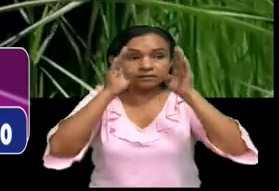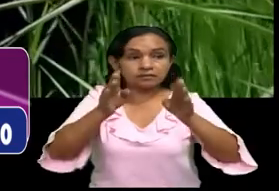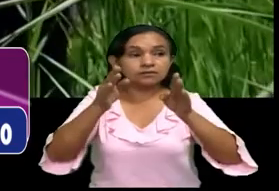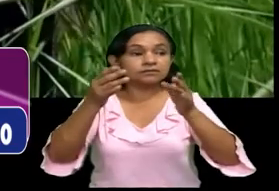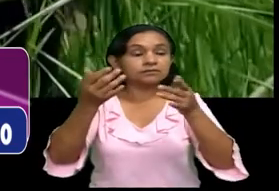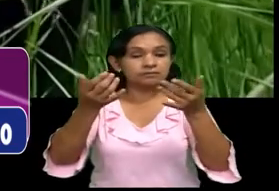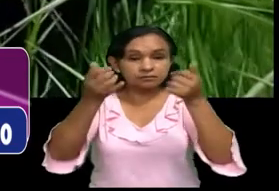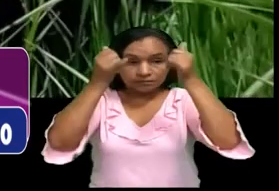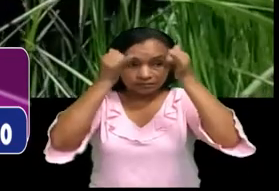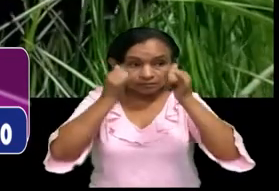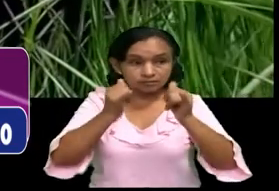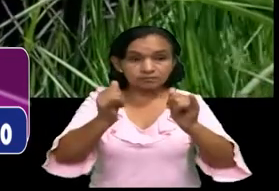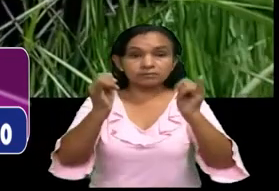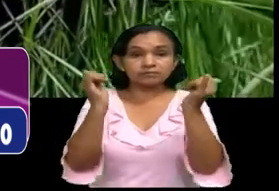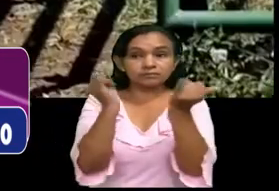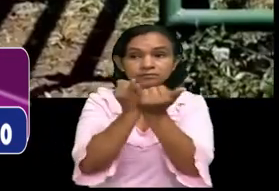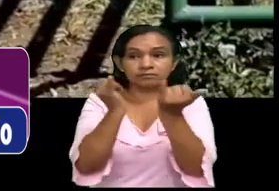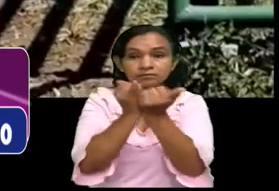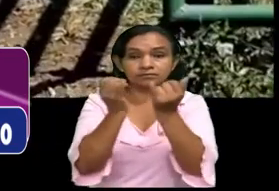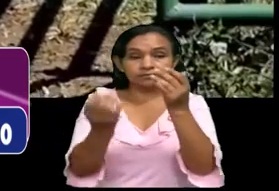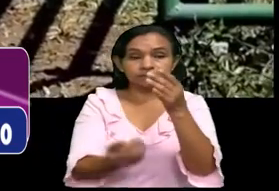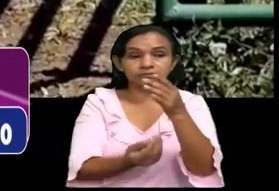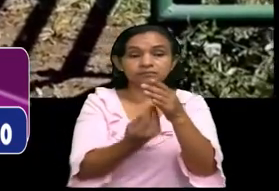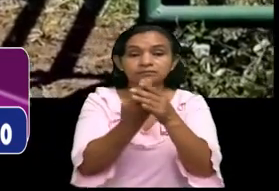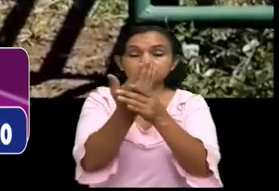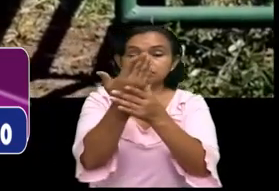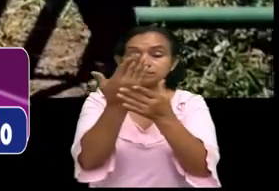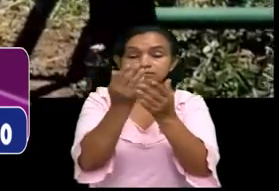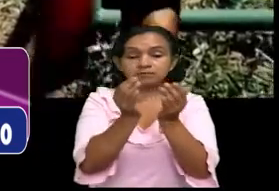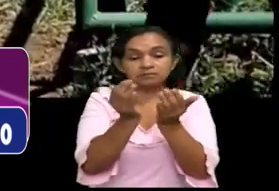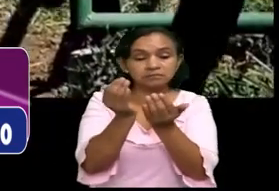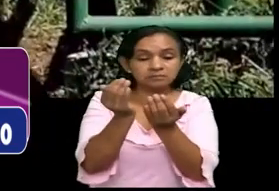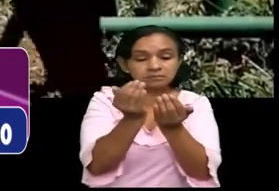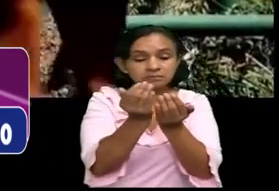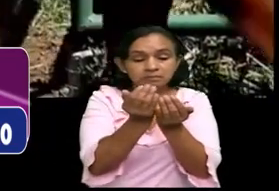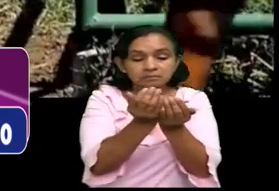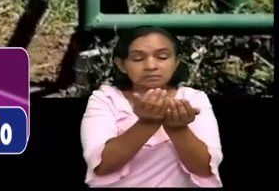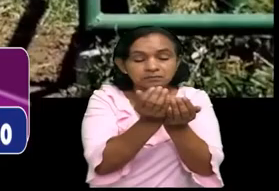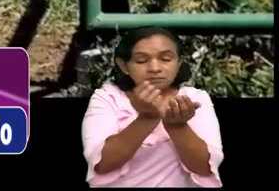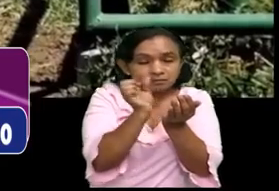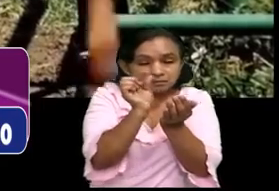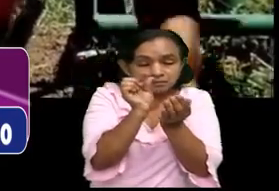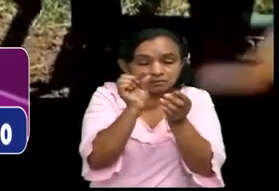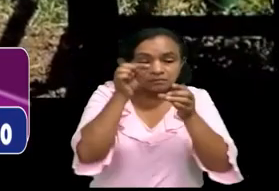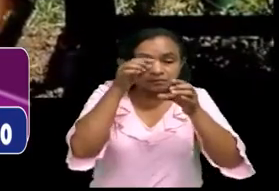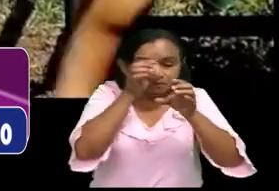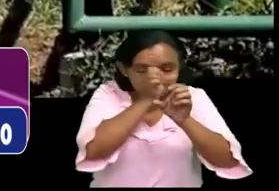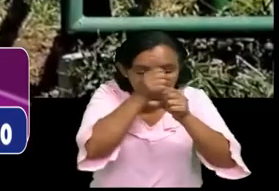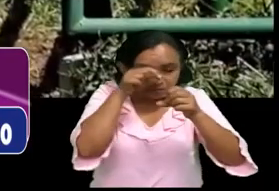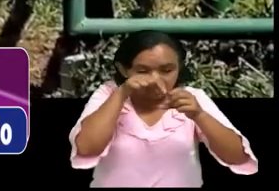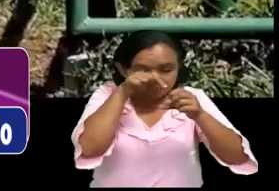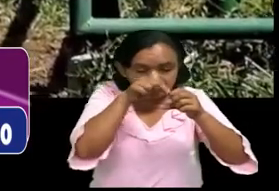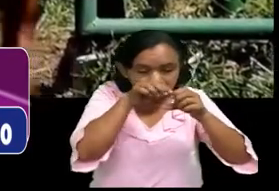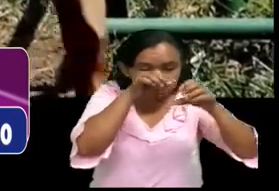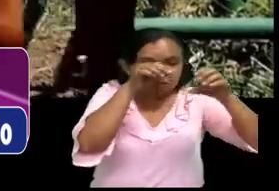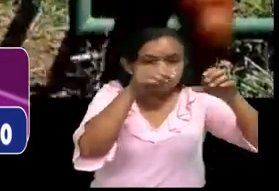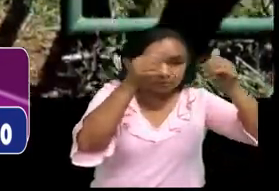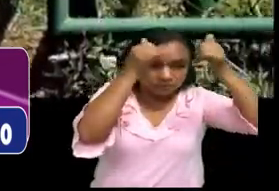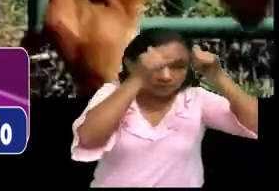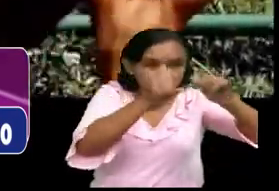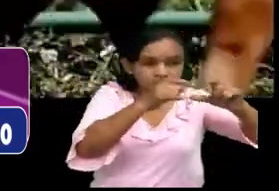in vitro. También tenés trasplantes de embriones, digamos, importados. O sea, hay toda una